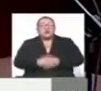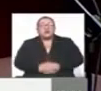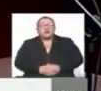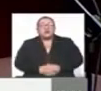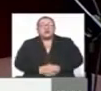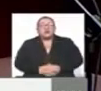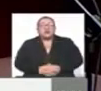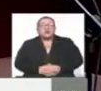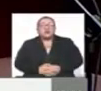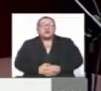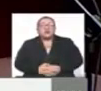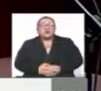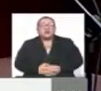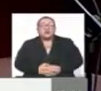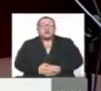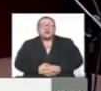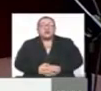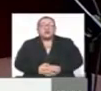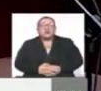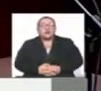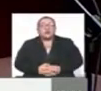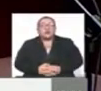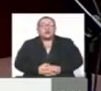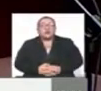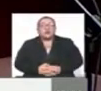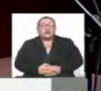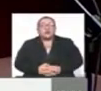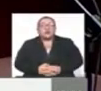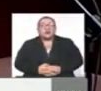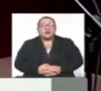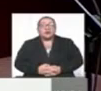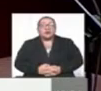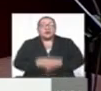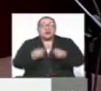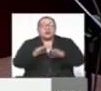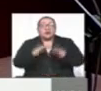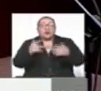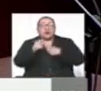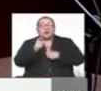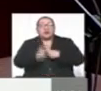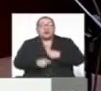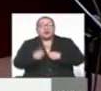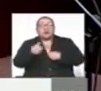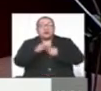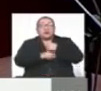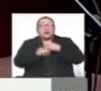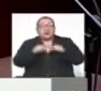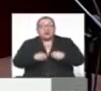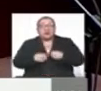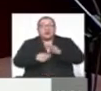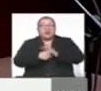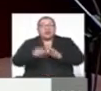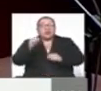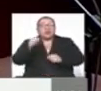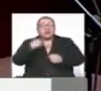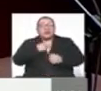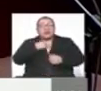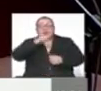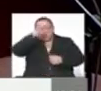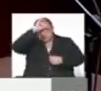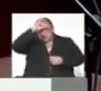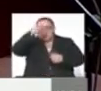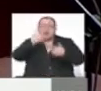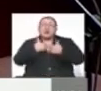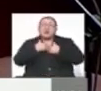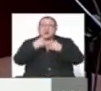clásico en los en las noticias policiales que cuando los ladrones son atrapados se ponen a